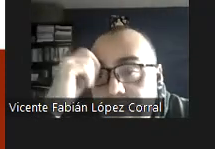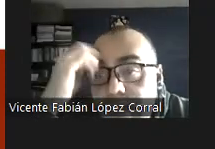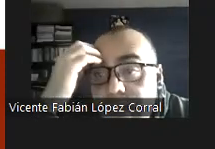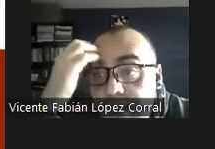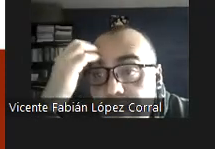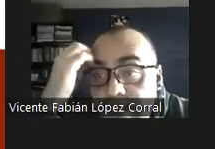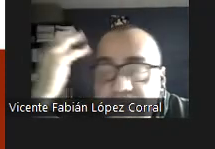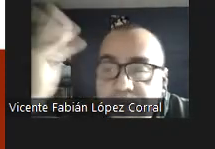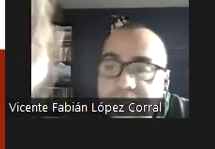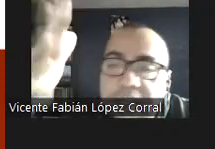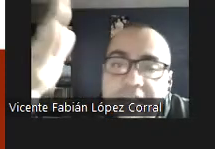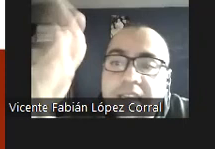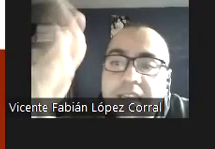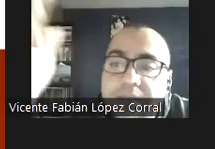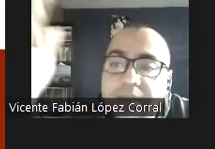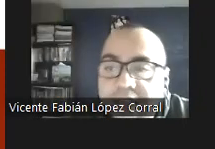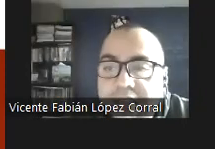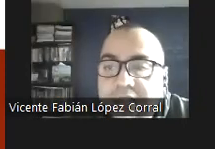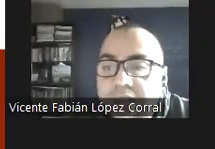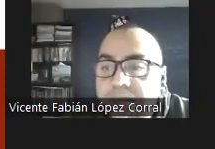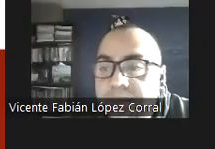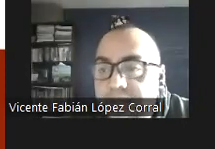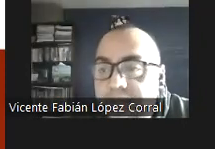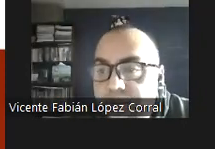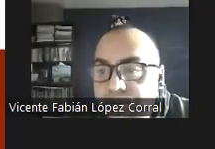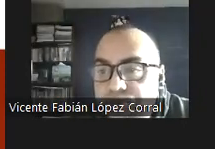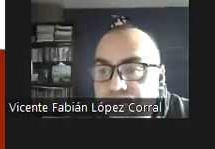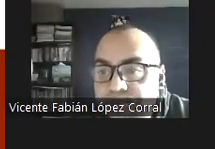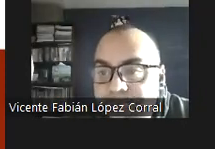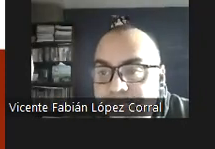se encuentran fósiles de animales marinos